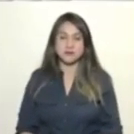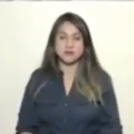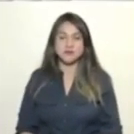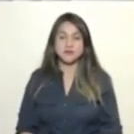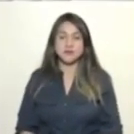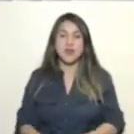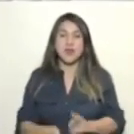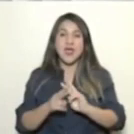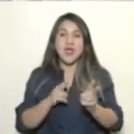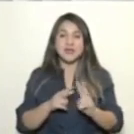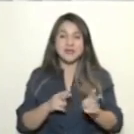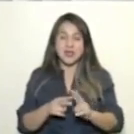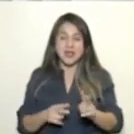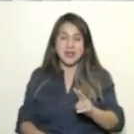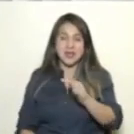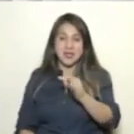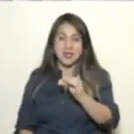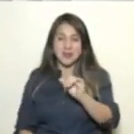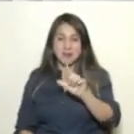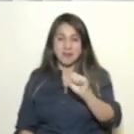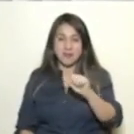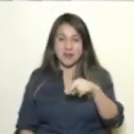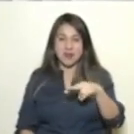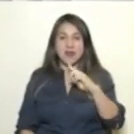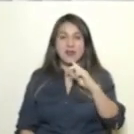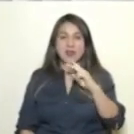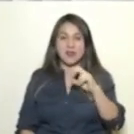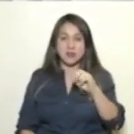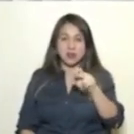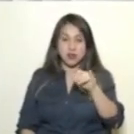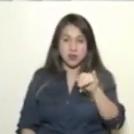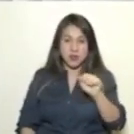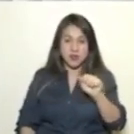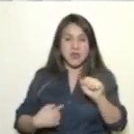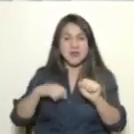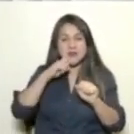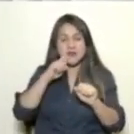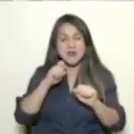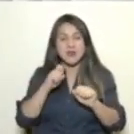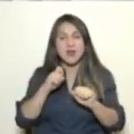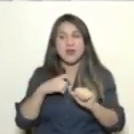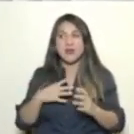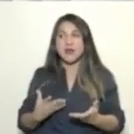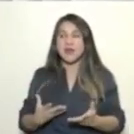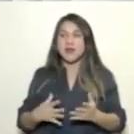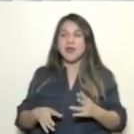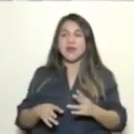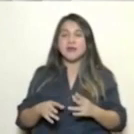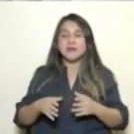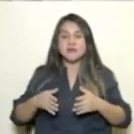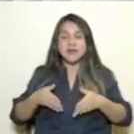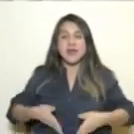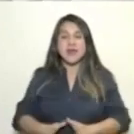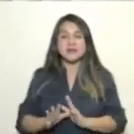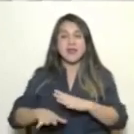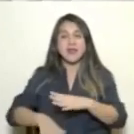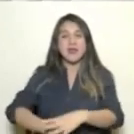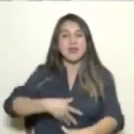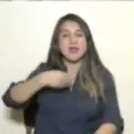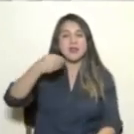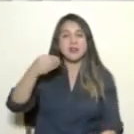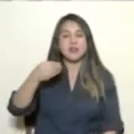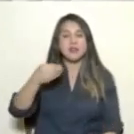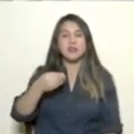hacer filantropía se hace porque nace de adentro, no para mostrarle y reflejarle en la